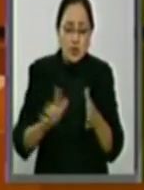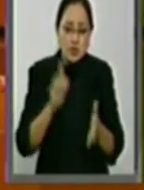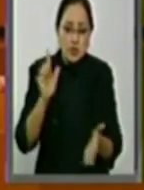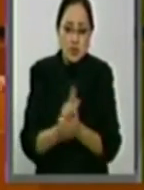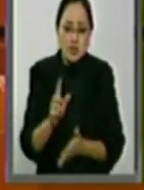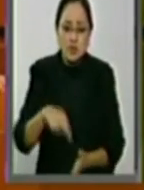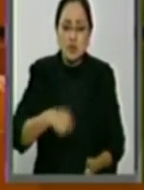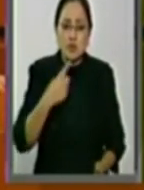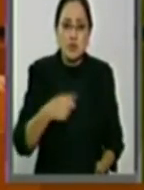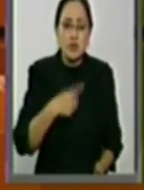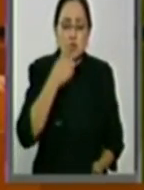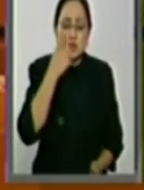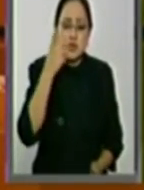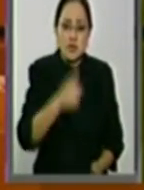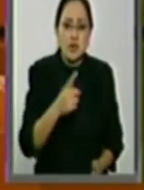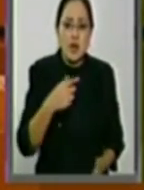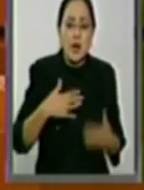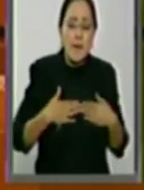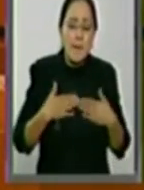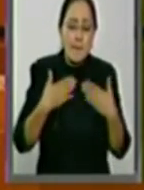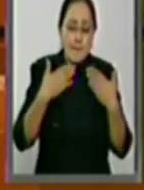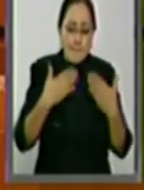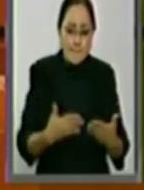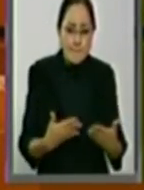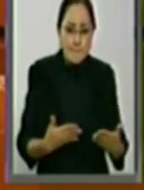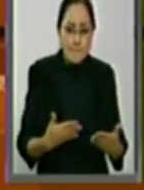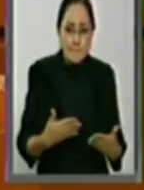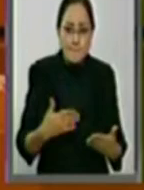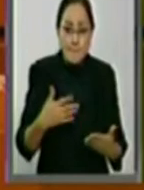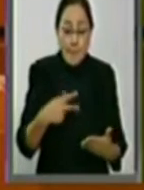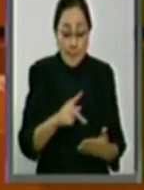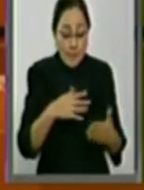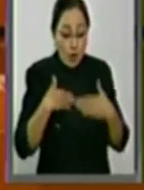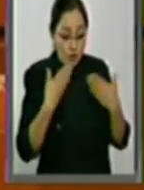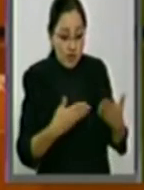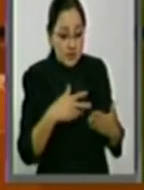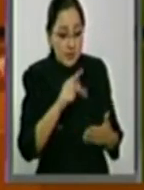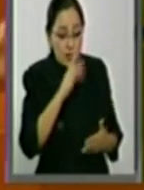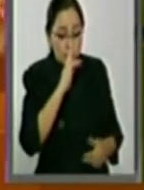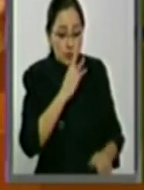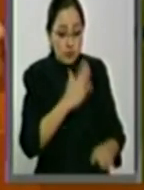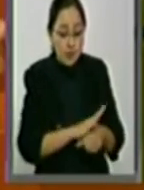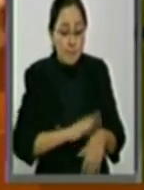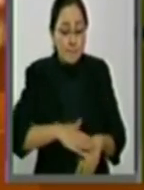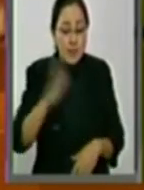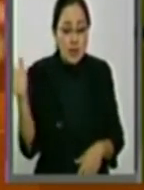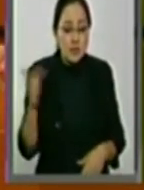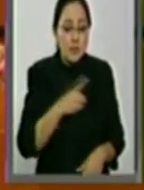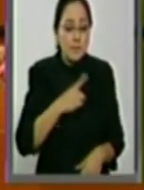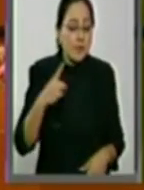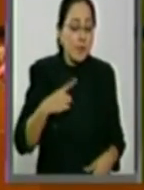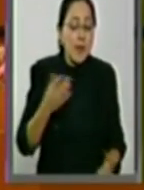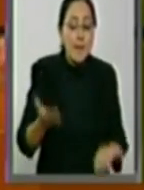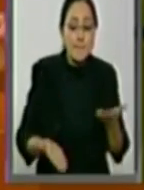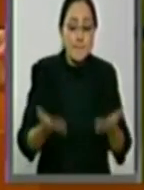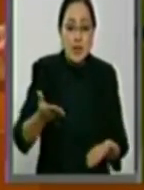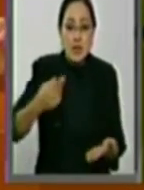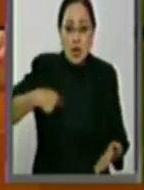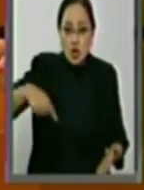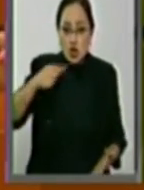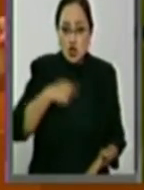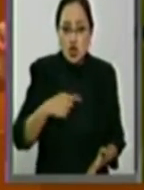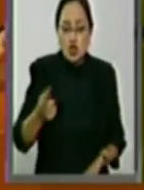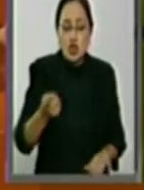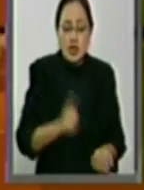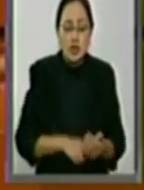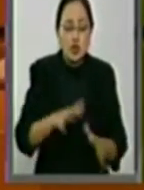le decimos toda la confianza, pero toda la responsabilidad. Dependerá también de nosotros, desde el